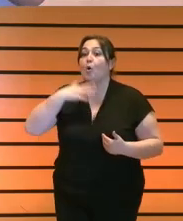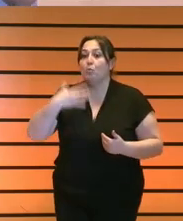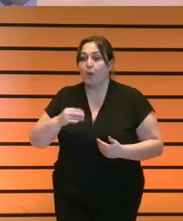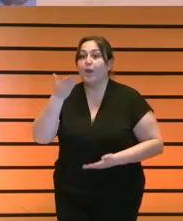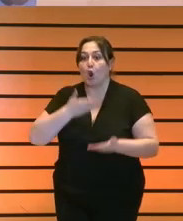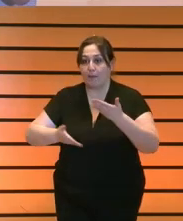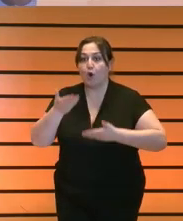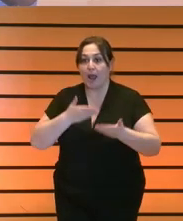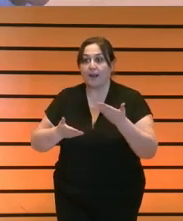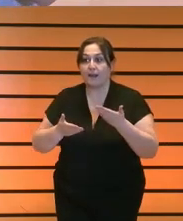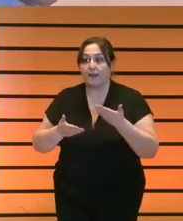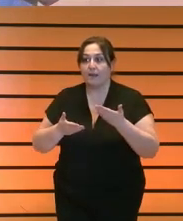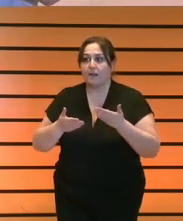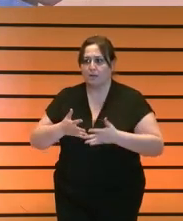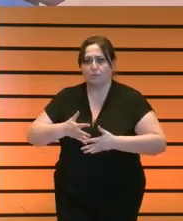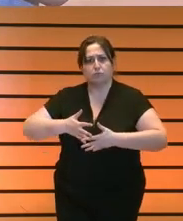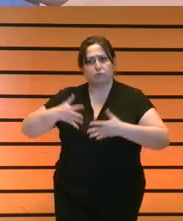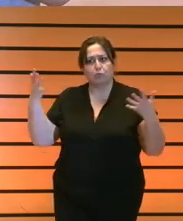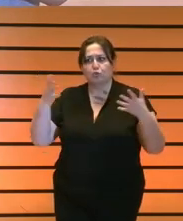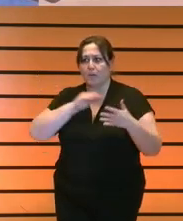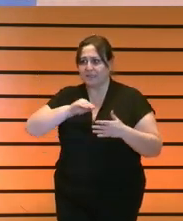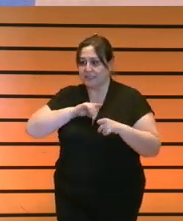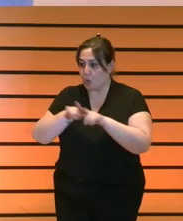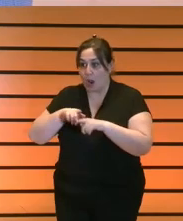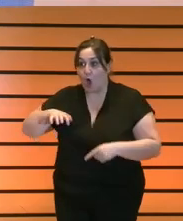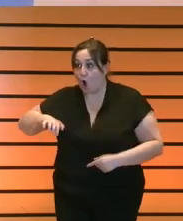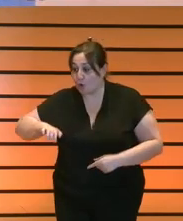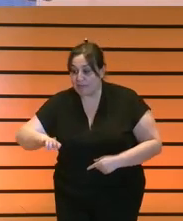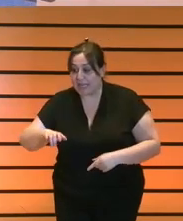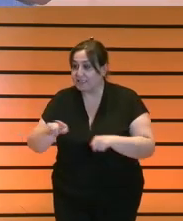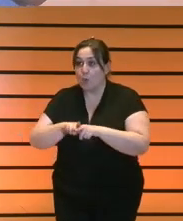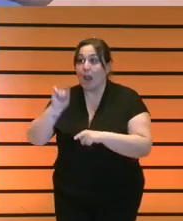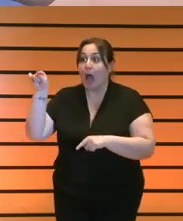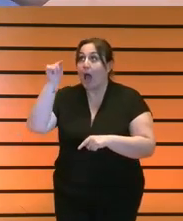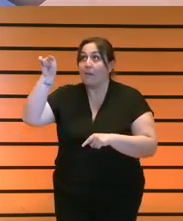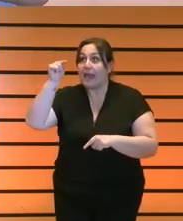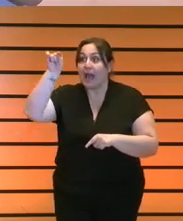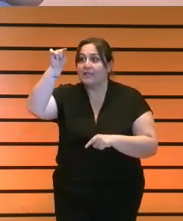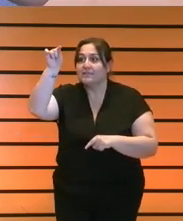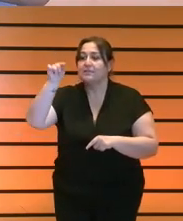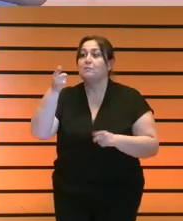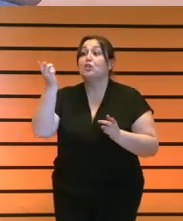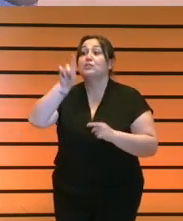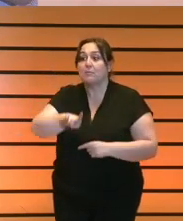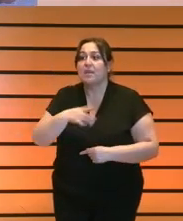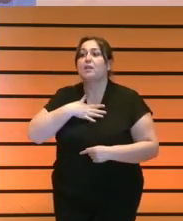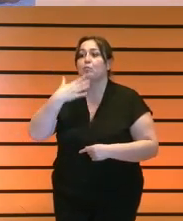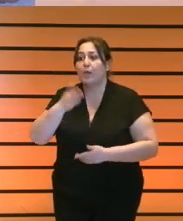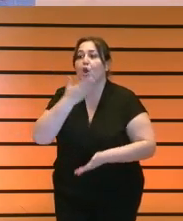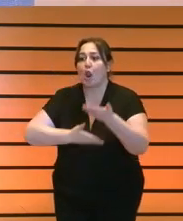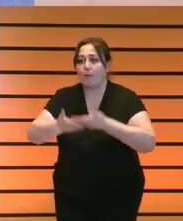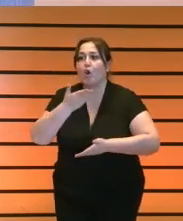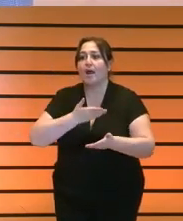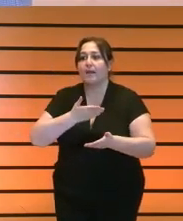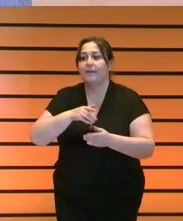colaborar a gran escala, como hacen esas hormigas, como hacen esas abejas, pero también es capaz de colaborar de forma